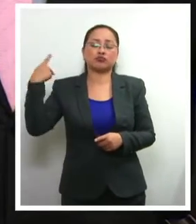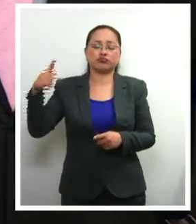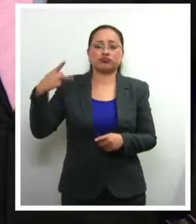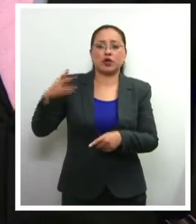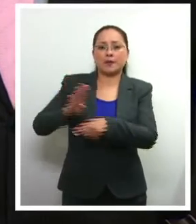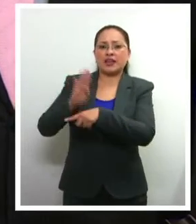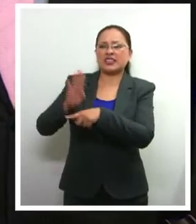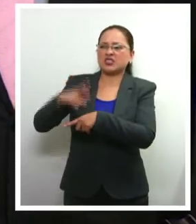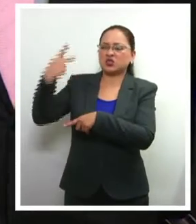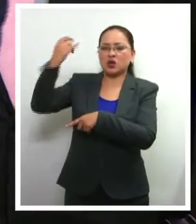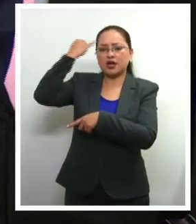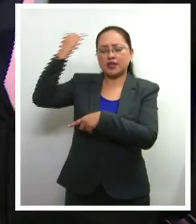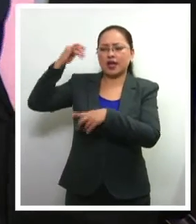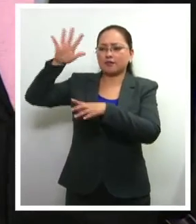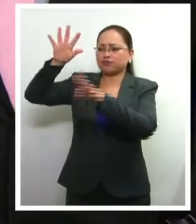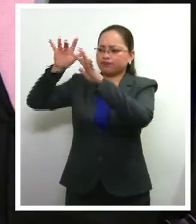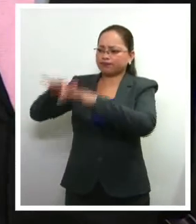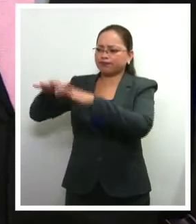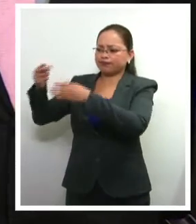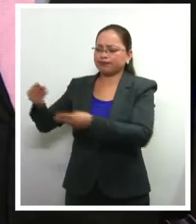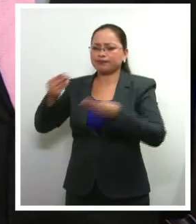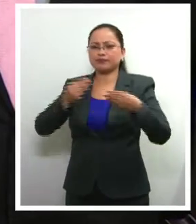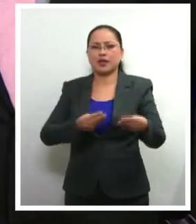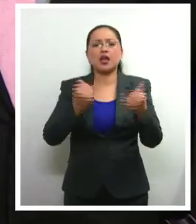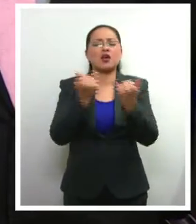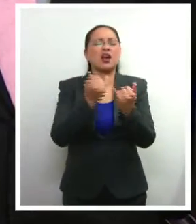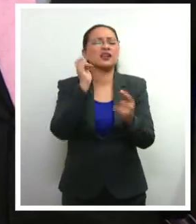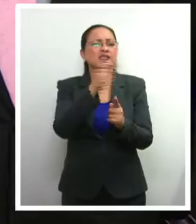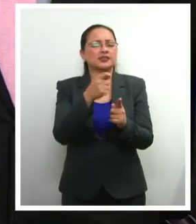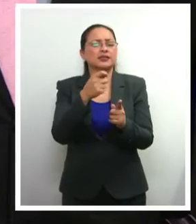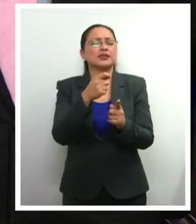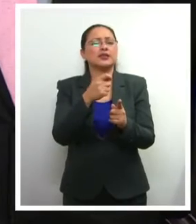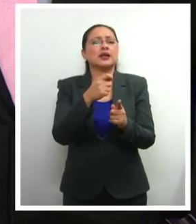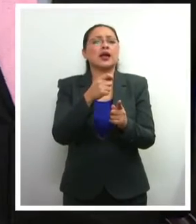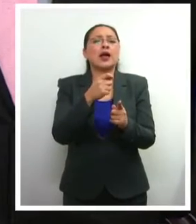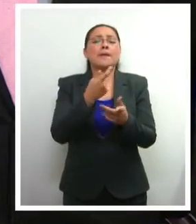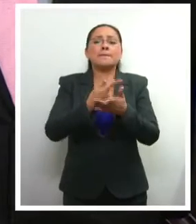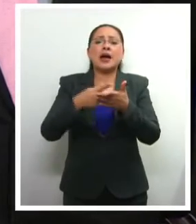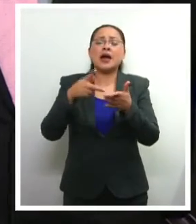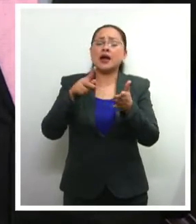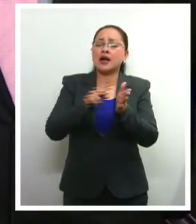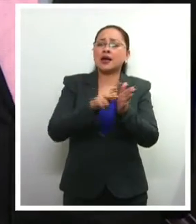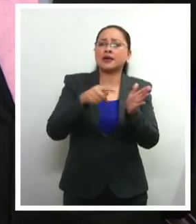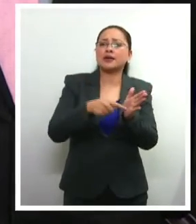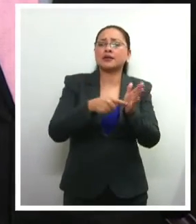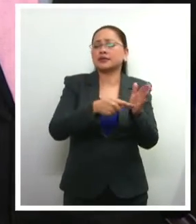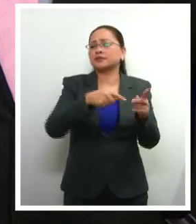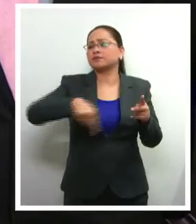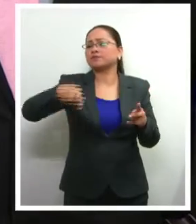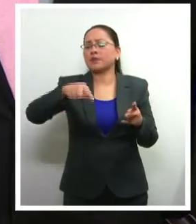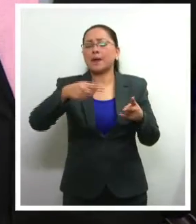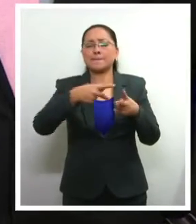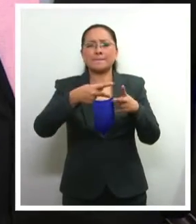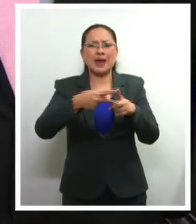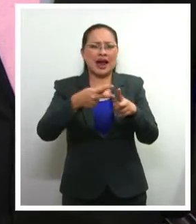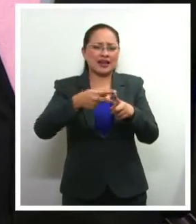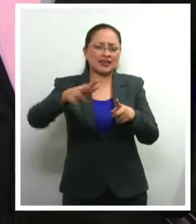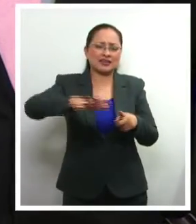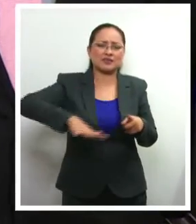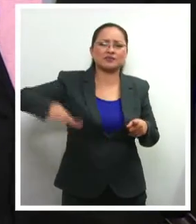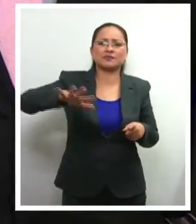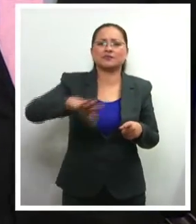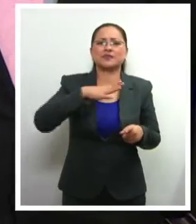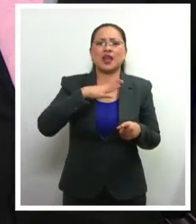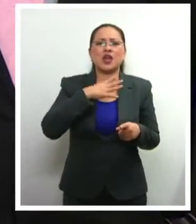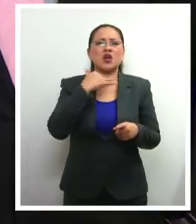y alude a que el daño de los parques naturales y la contaminación de las aguas de